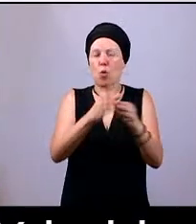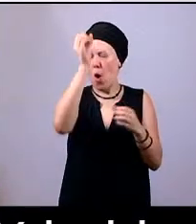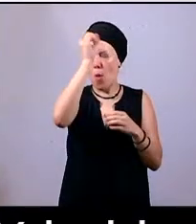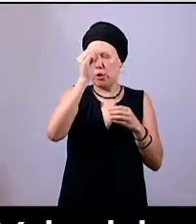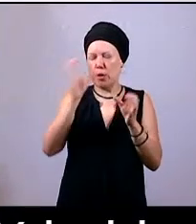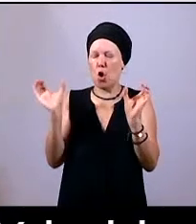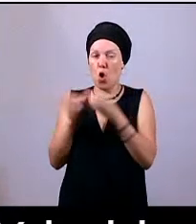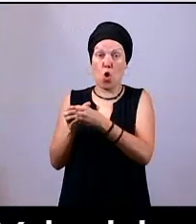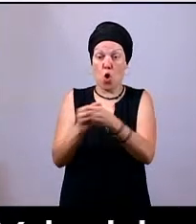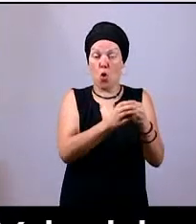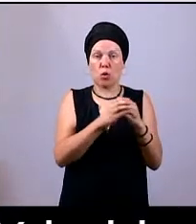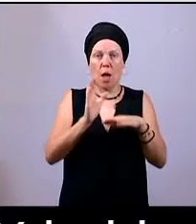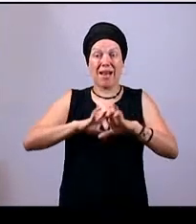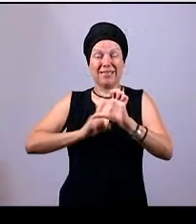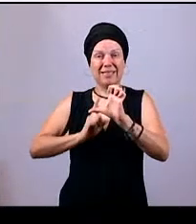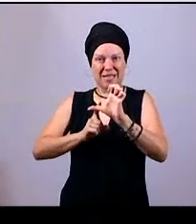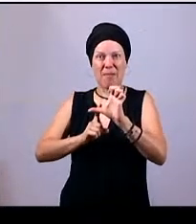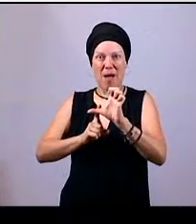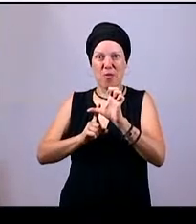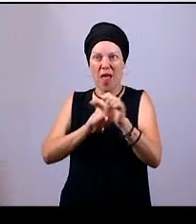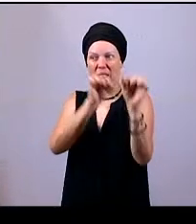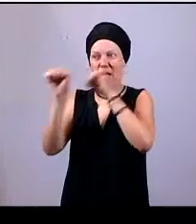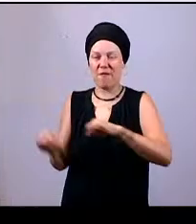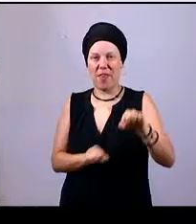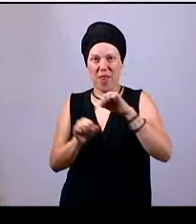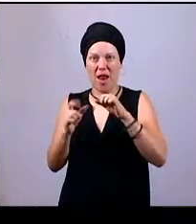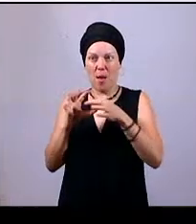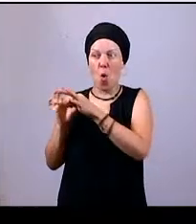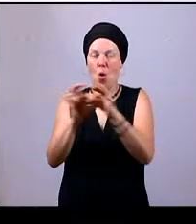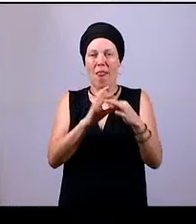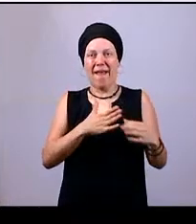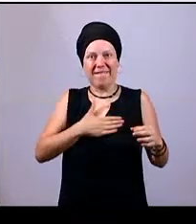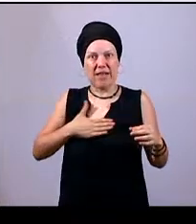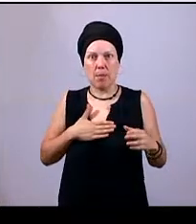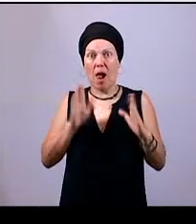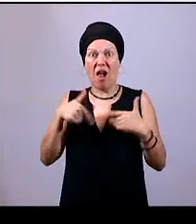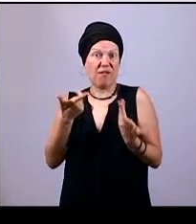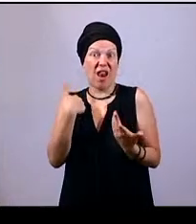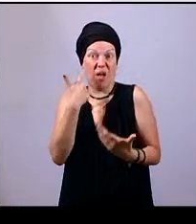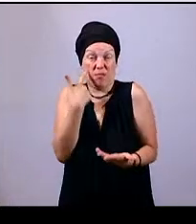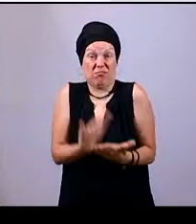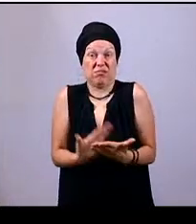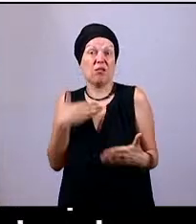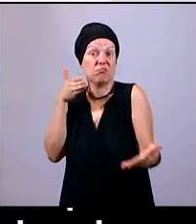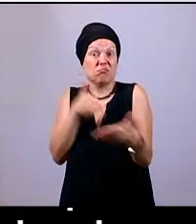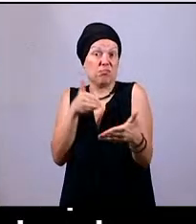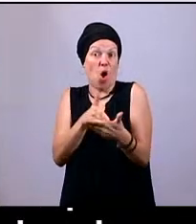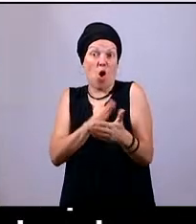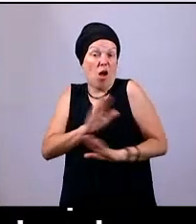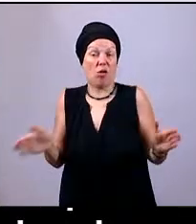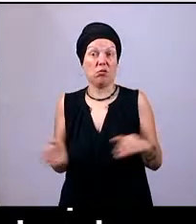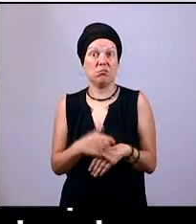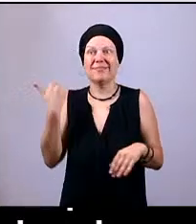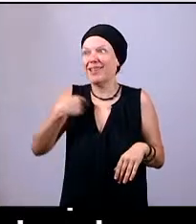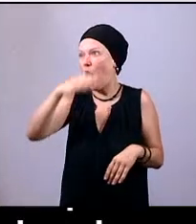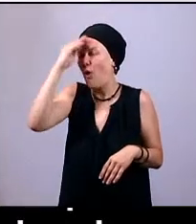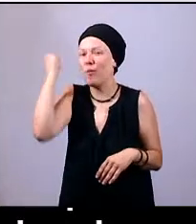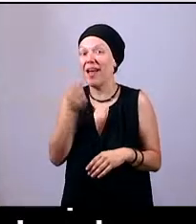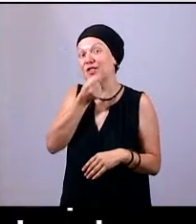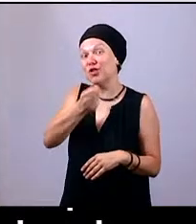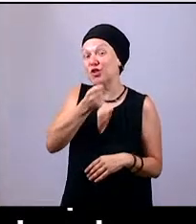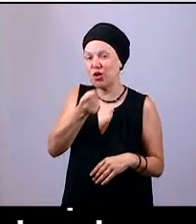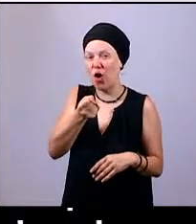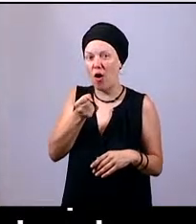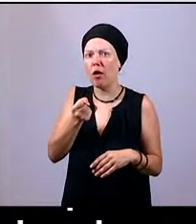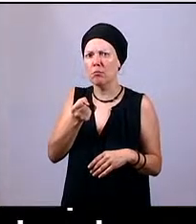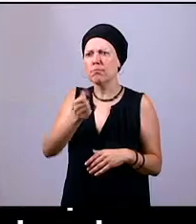Extremadura, y la Junta pidió unidad y lo que encontró en el PSOE fue bloqueo y cálculo político. Gallardo olvida que el PSOE